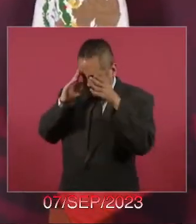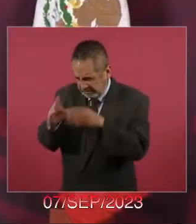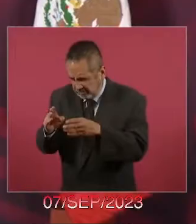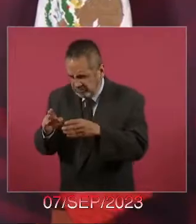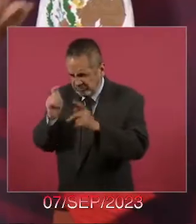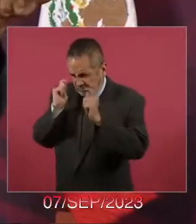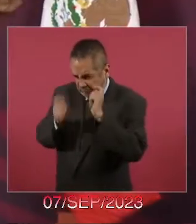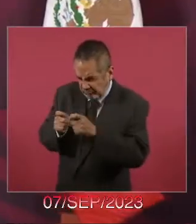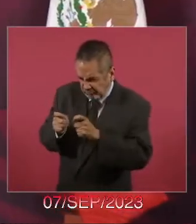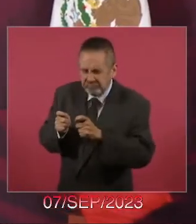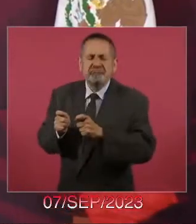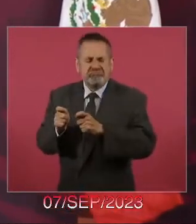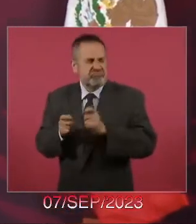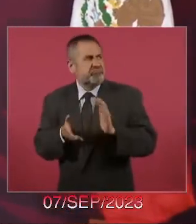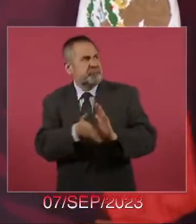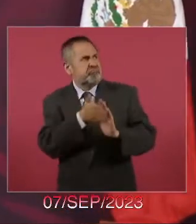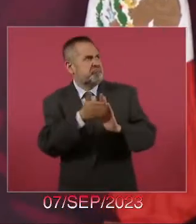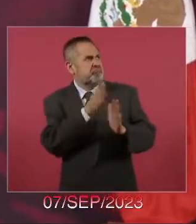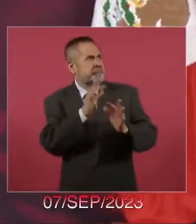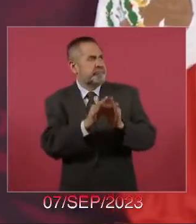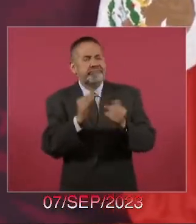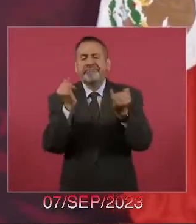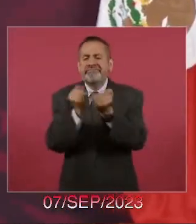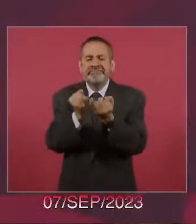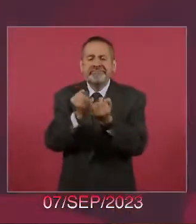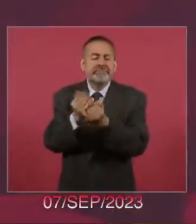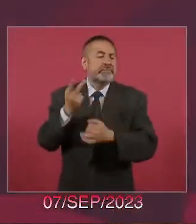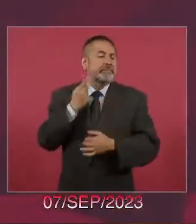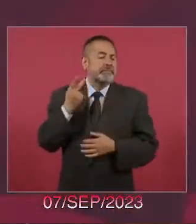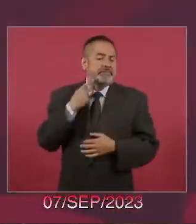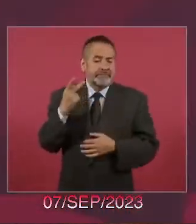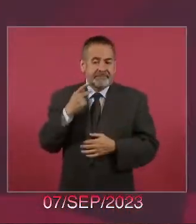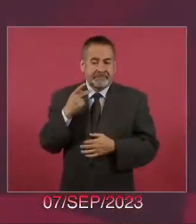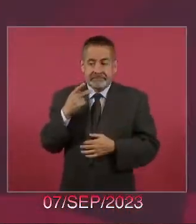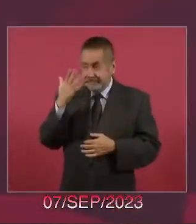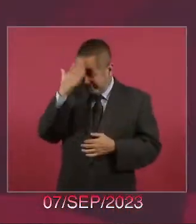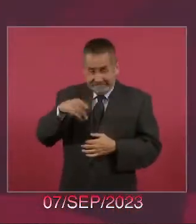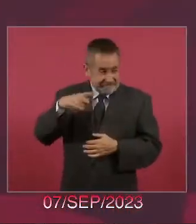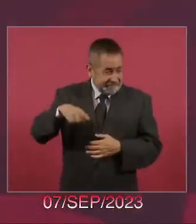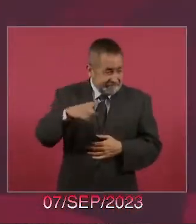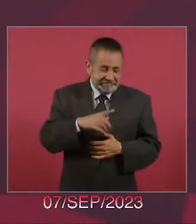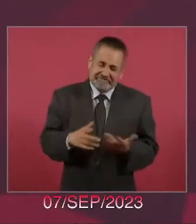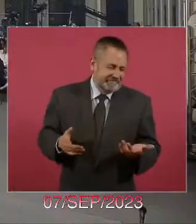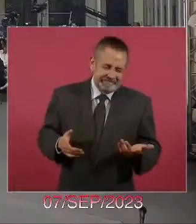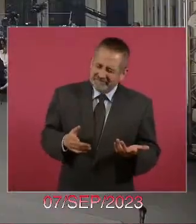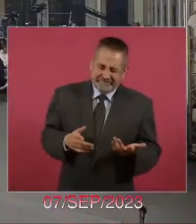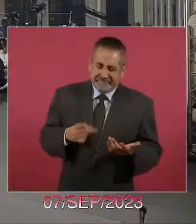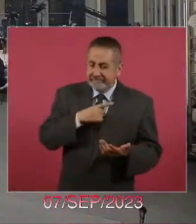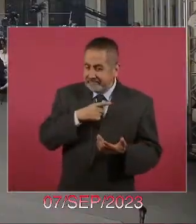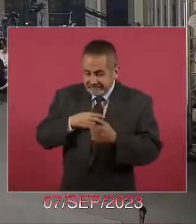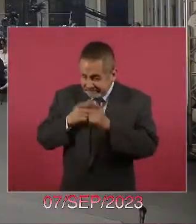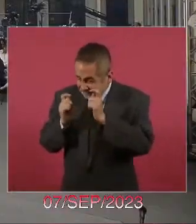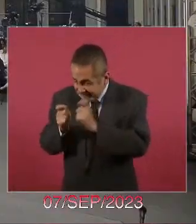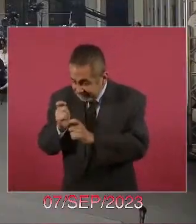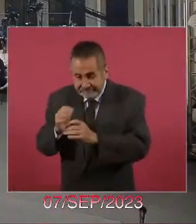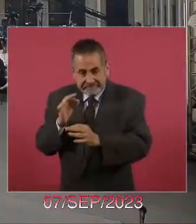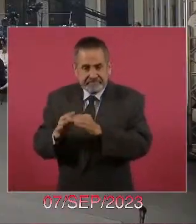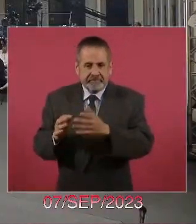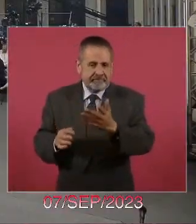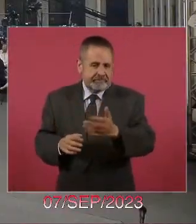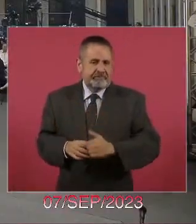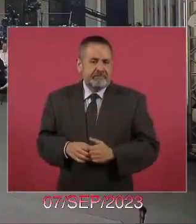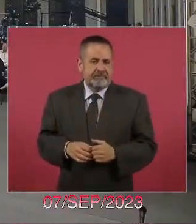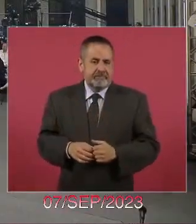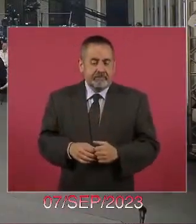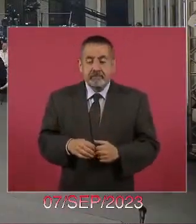Entonces, vamos a suponer, para esos que se